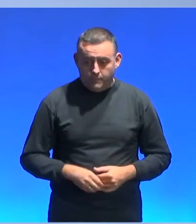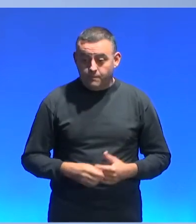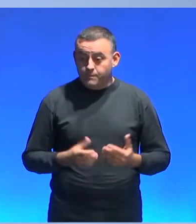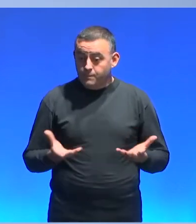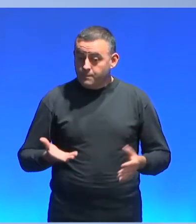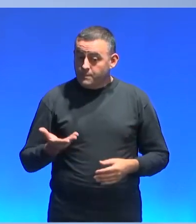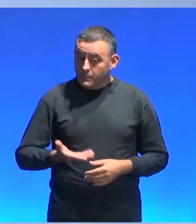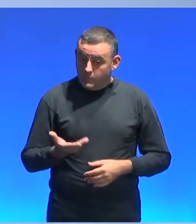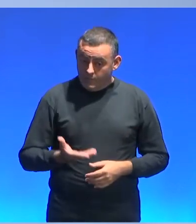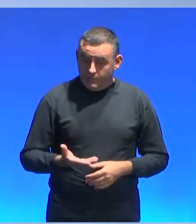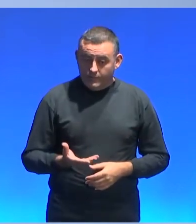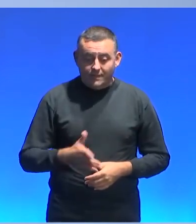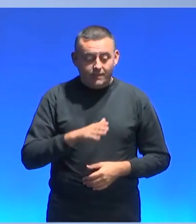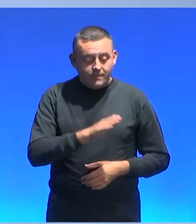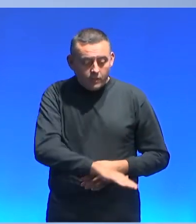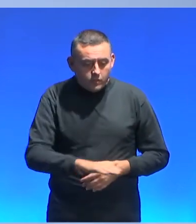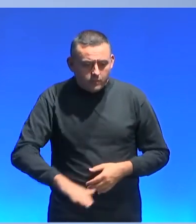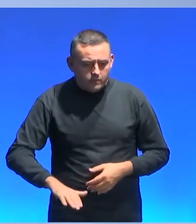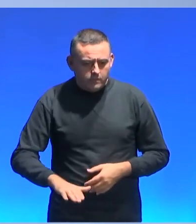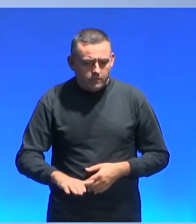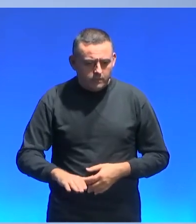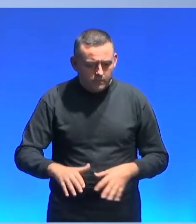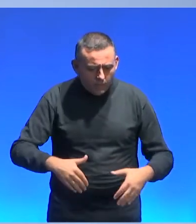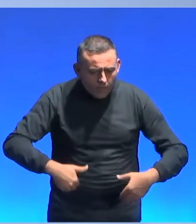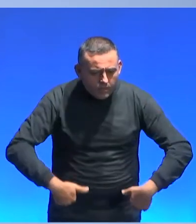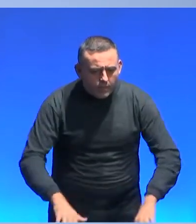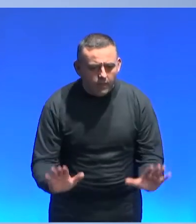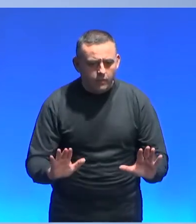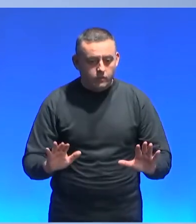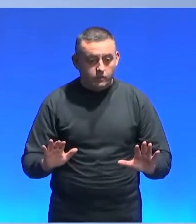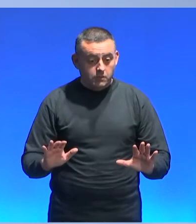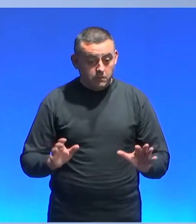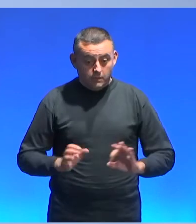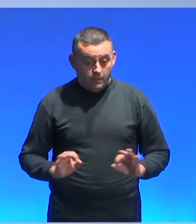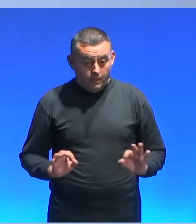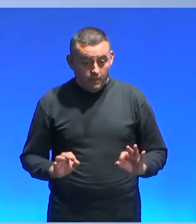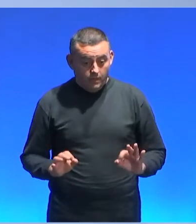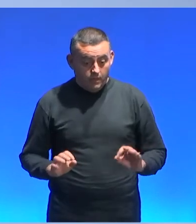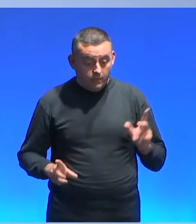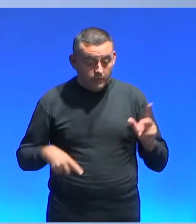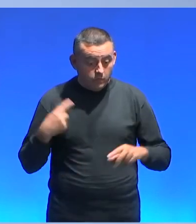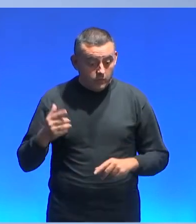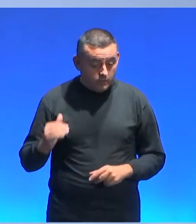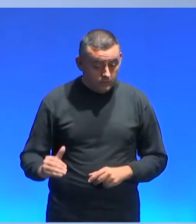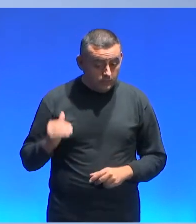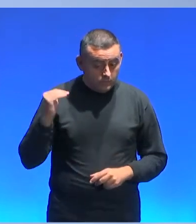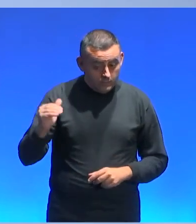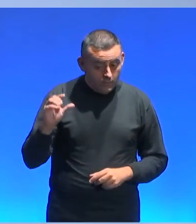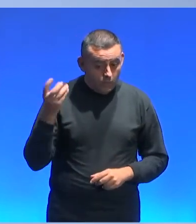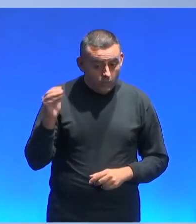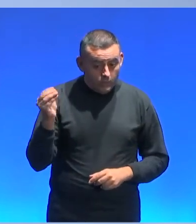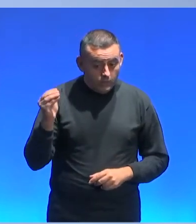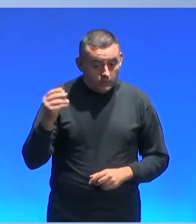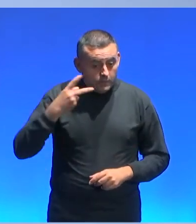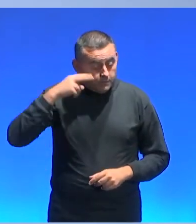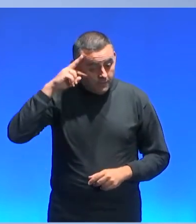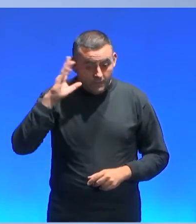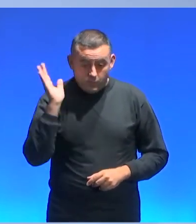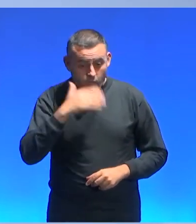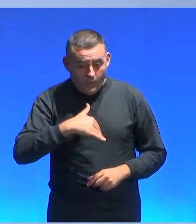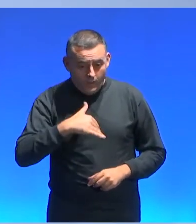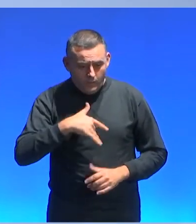pequeños, van a correr enormes riesgos de adolescentes.